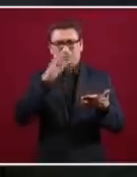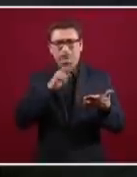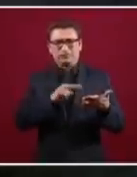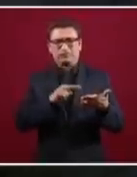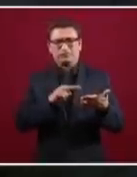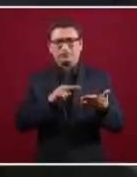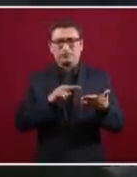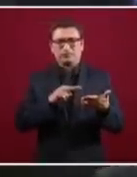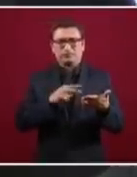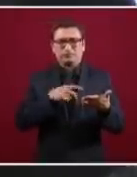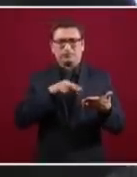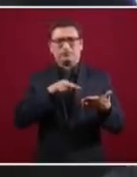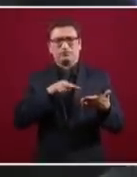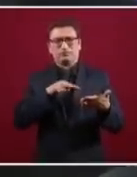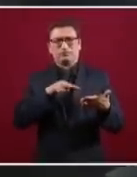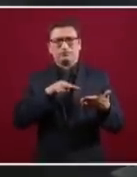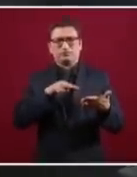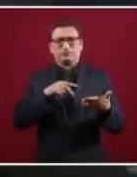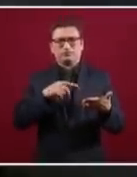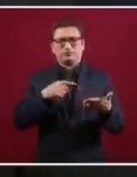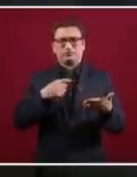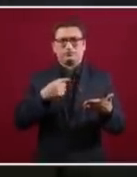cuando la mostraron así